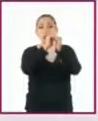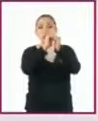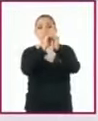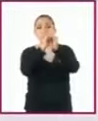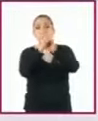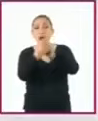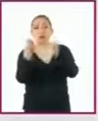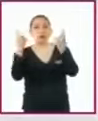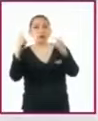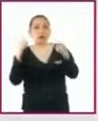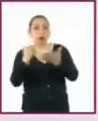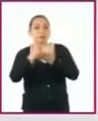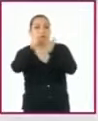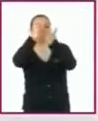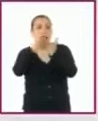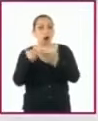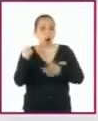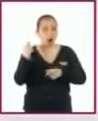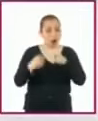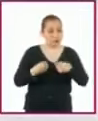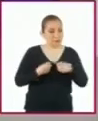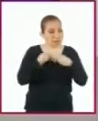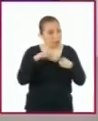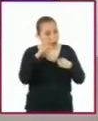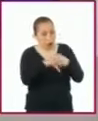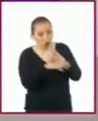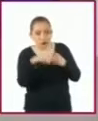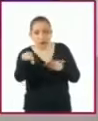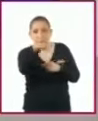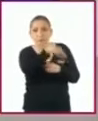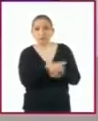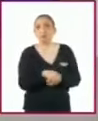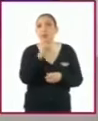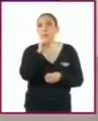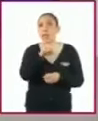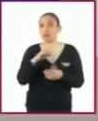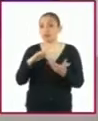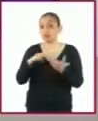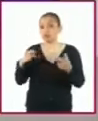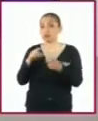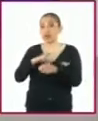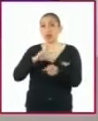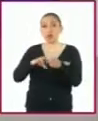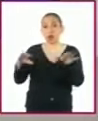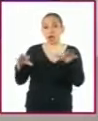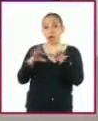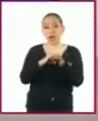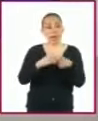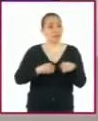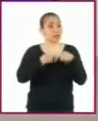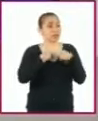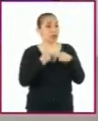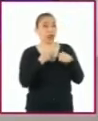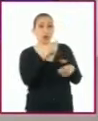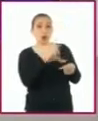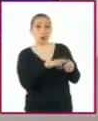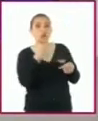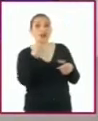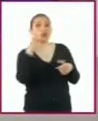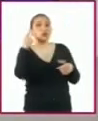encontraron la música en instrumentos de la vida cotidiana. Y además de relacionarse con la naturaleza y la vida cotidiana